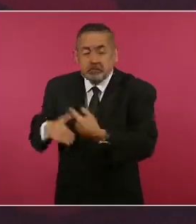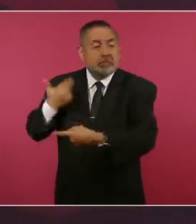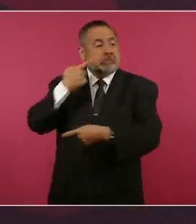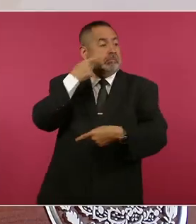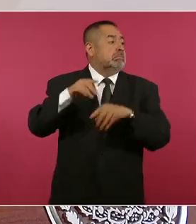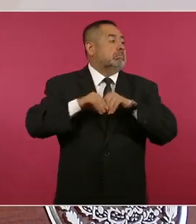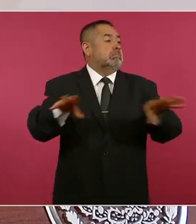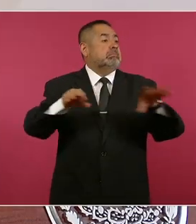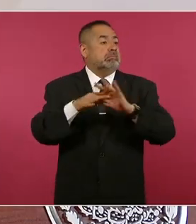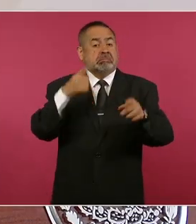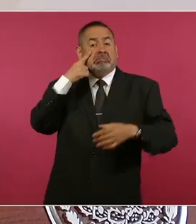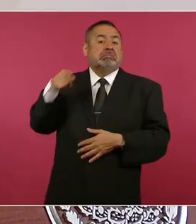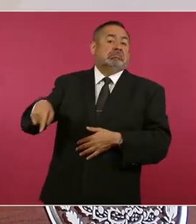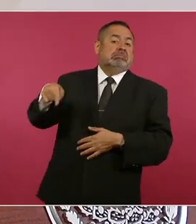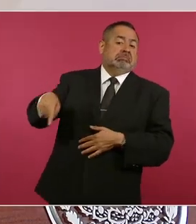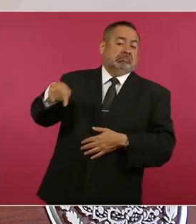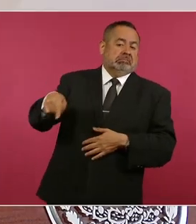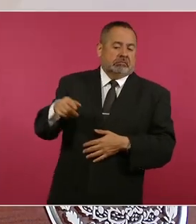nada más